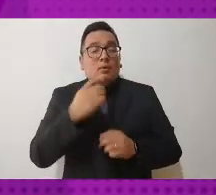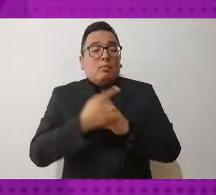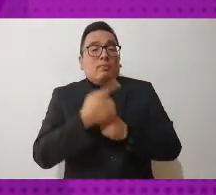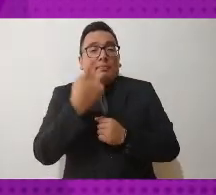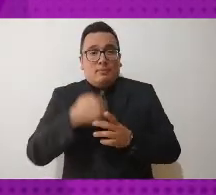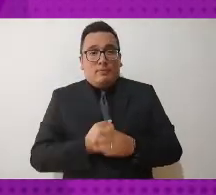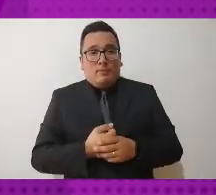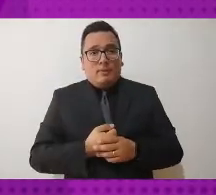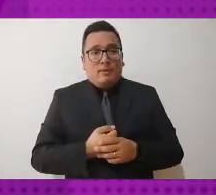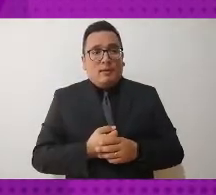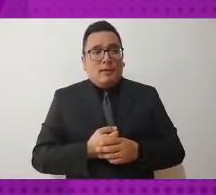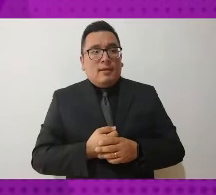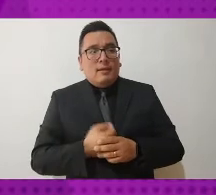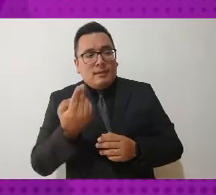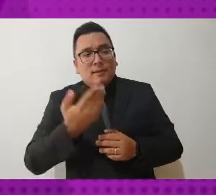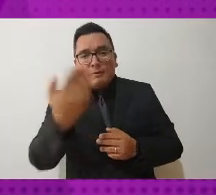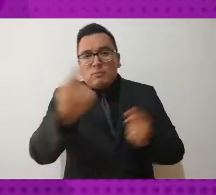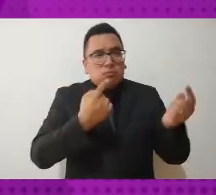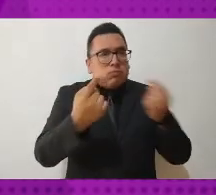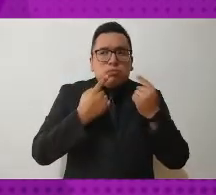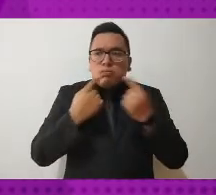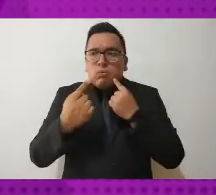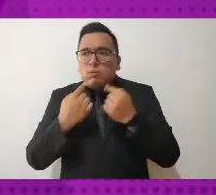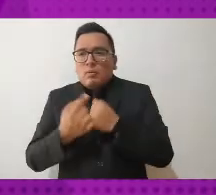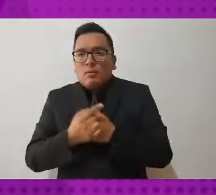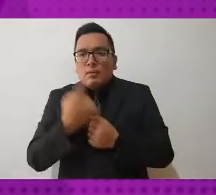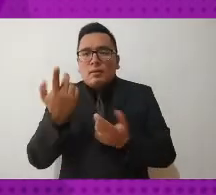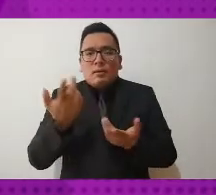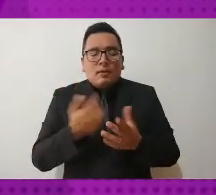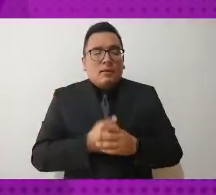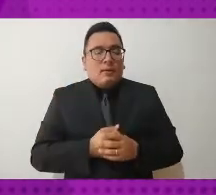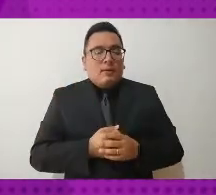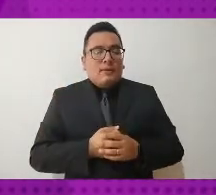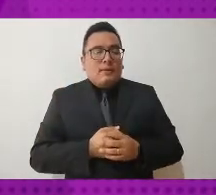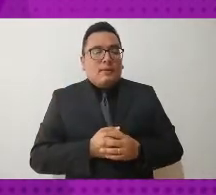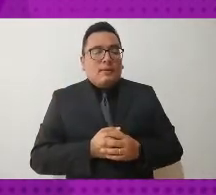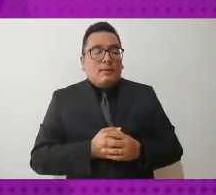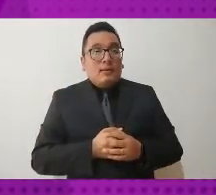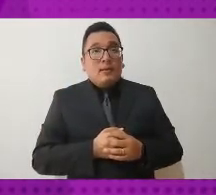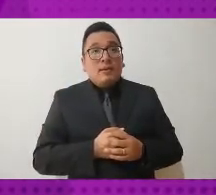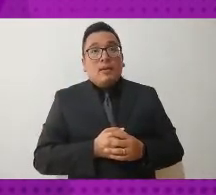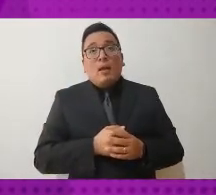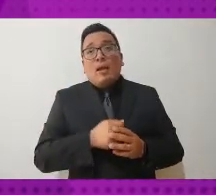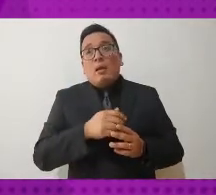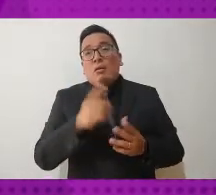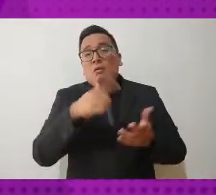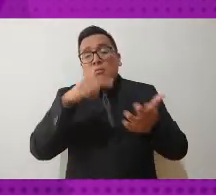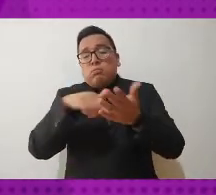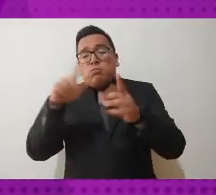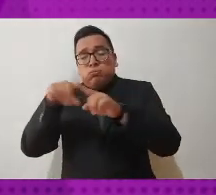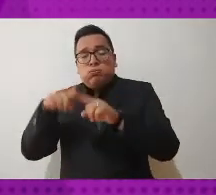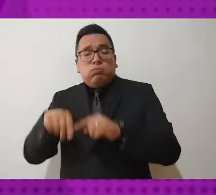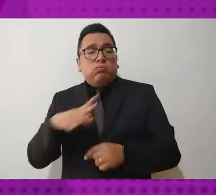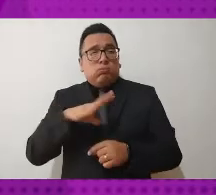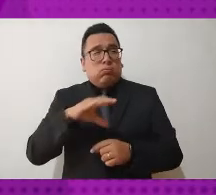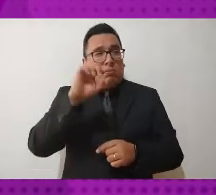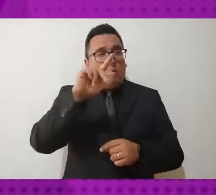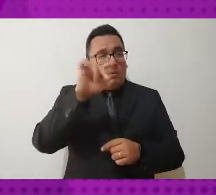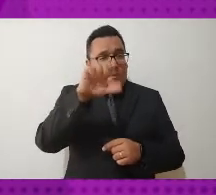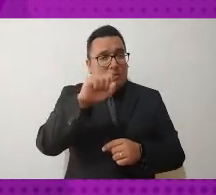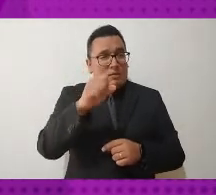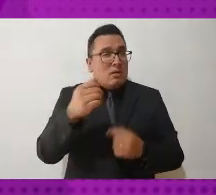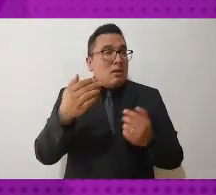realmente como lo menciono Pues muchas partes en muchas partes los soples no tienen a alguien de la comunidad